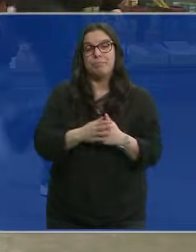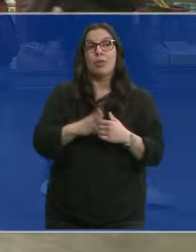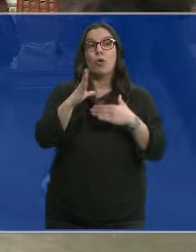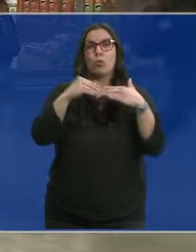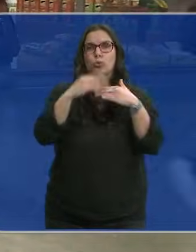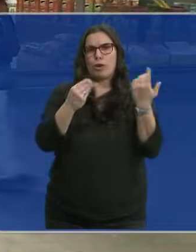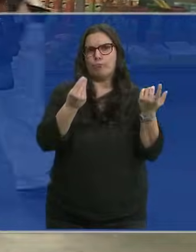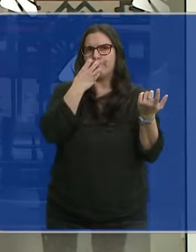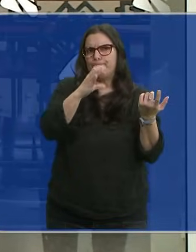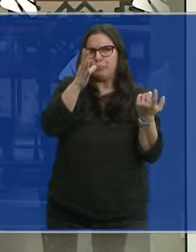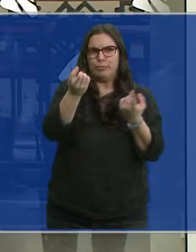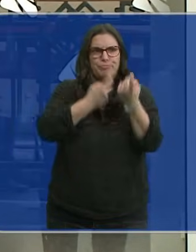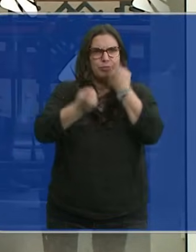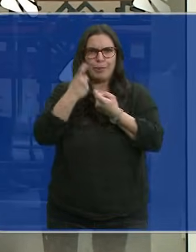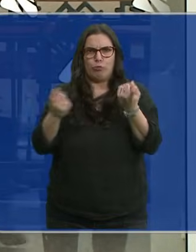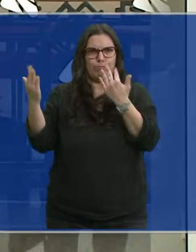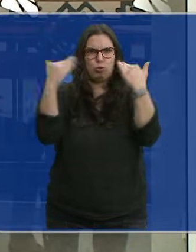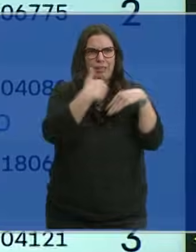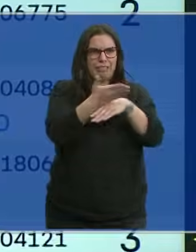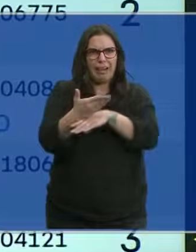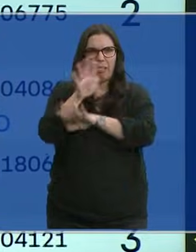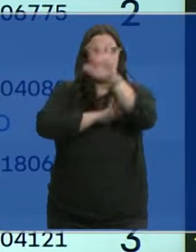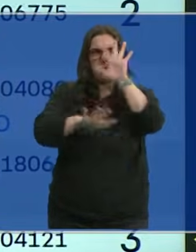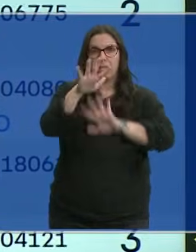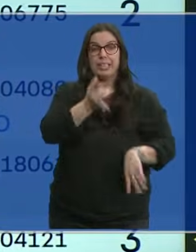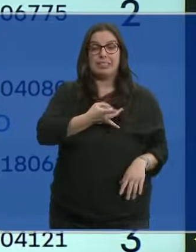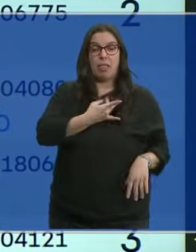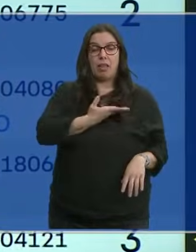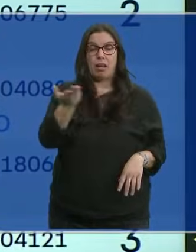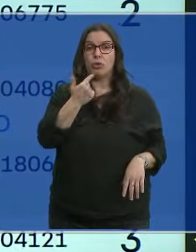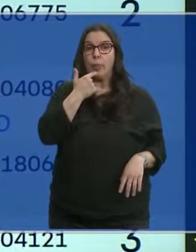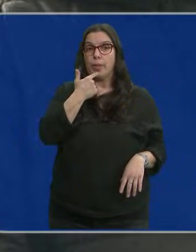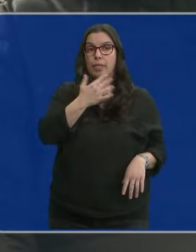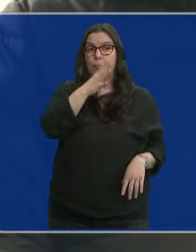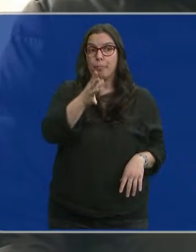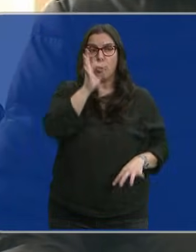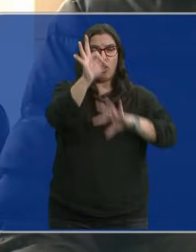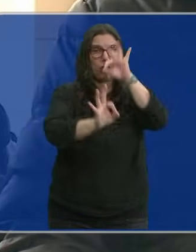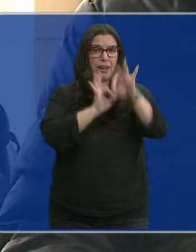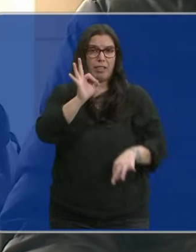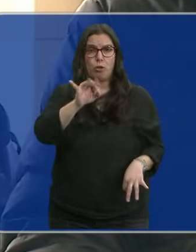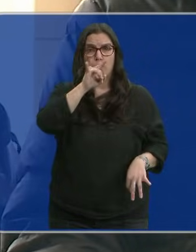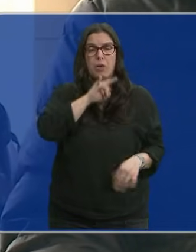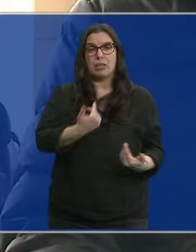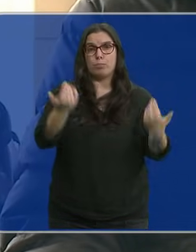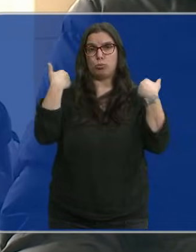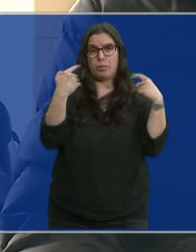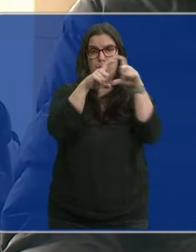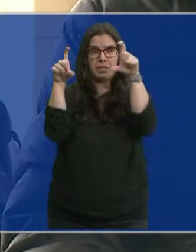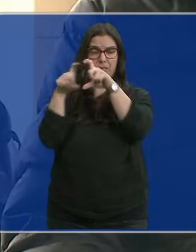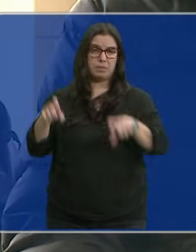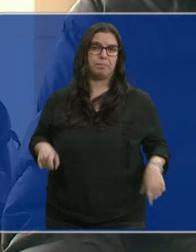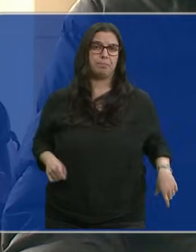usuarios se quejan de la falta de información durante los retrasos y los sindicatos los achacan a la falta de organización de las